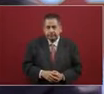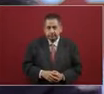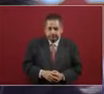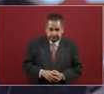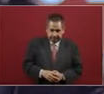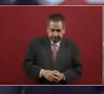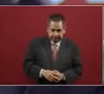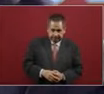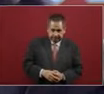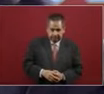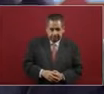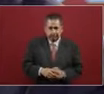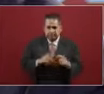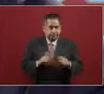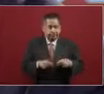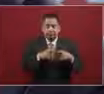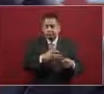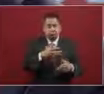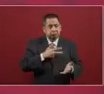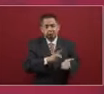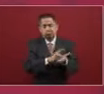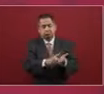Y se van a garantizar todos los derechos.